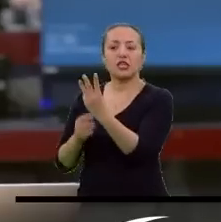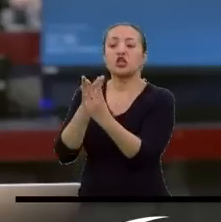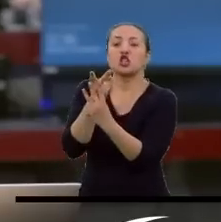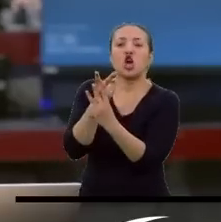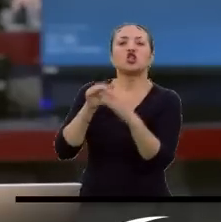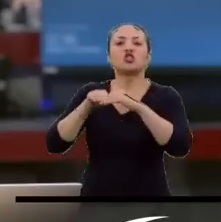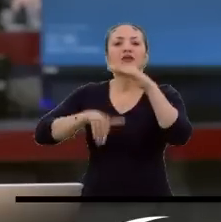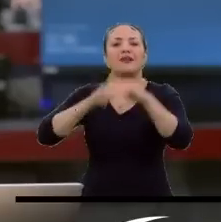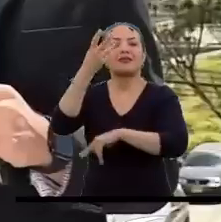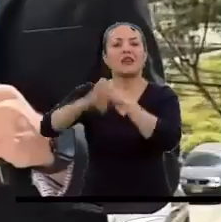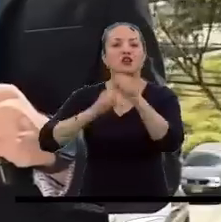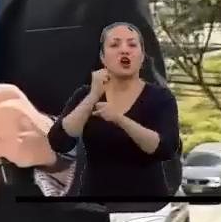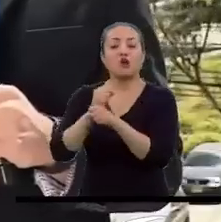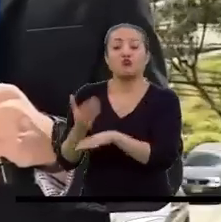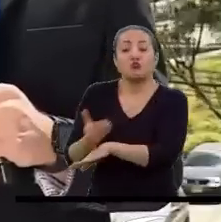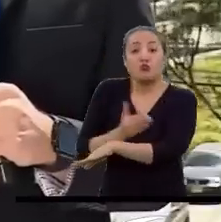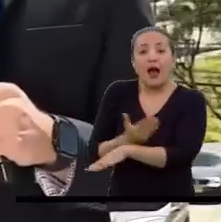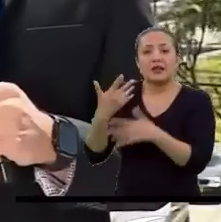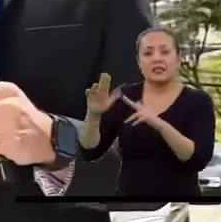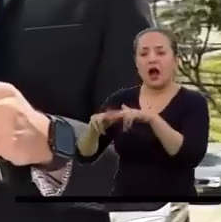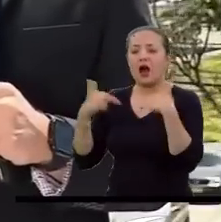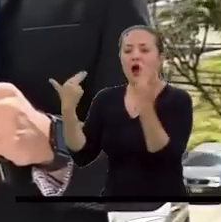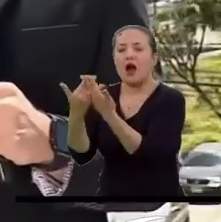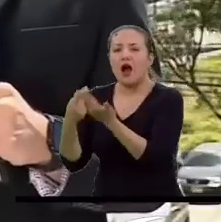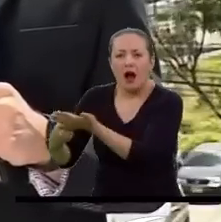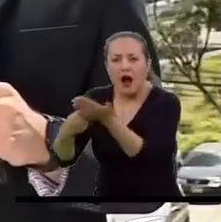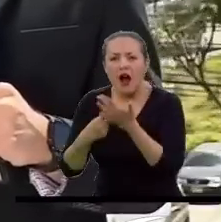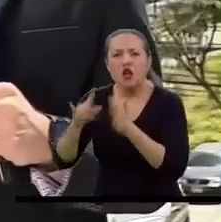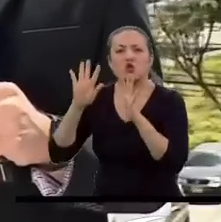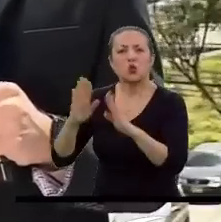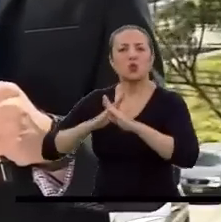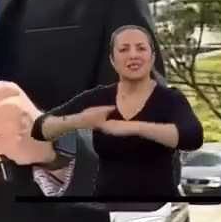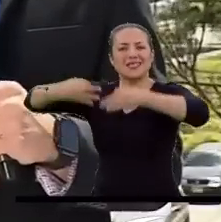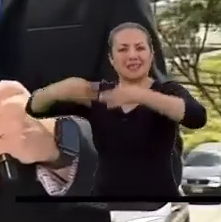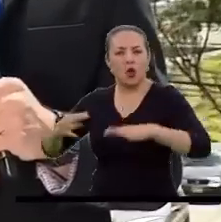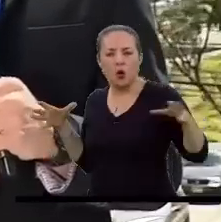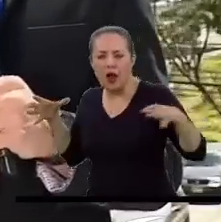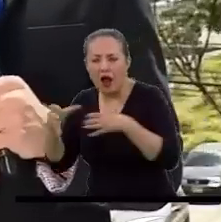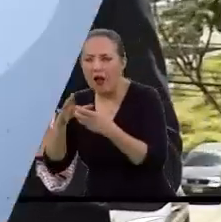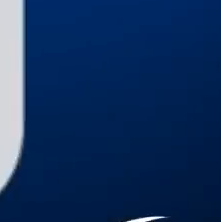pocos minutos terminó un consejo de seguridad. Juan David Ríos, ¿qué dicen las autoridades?